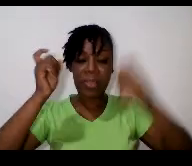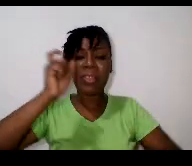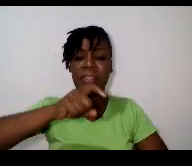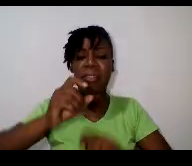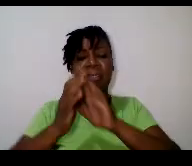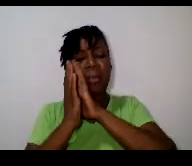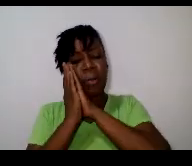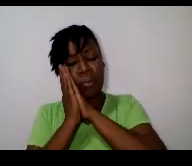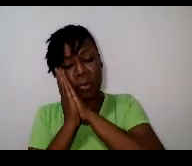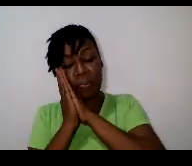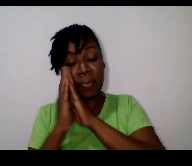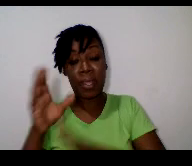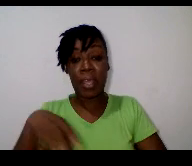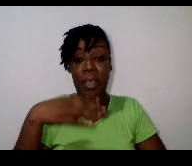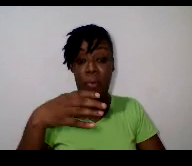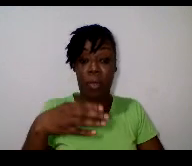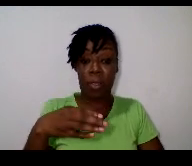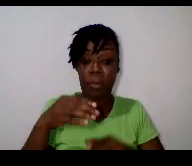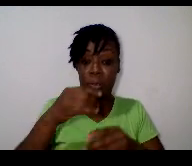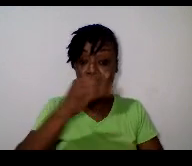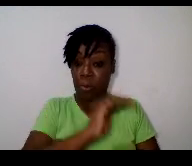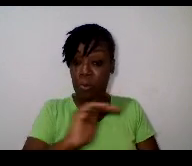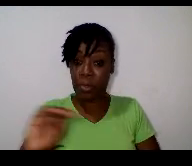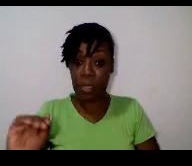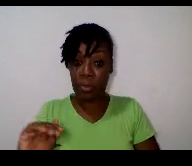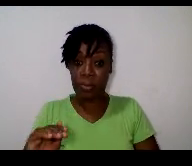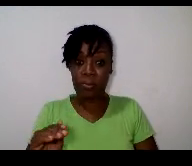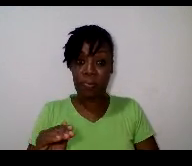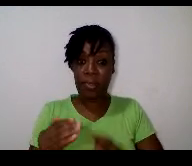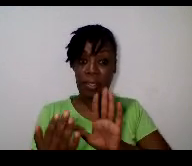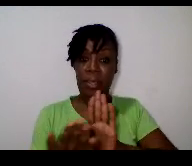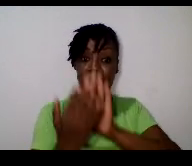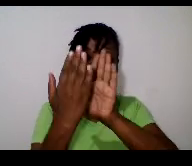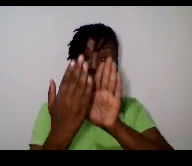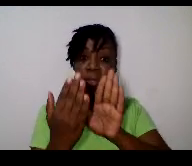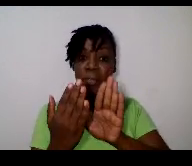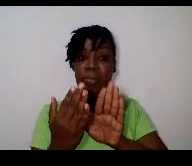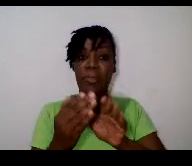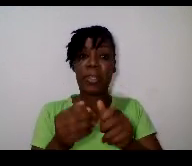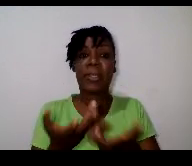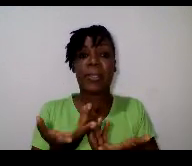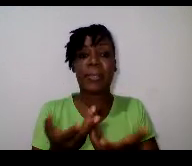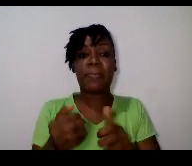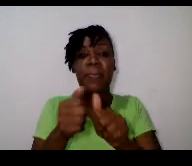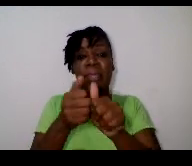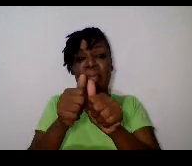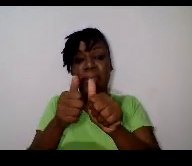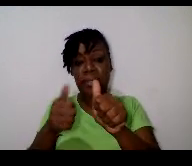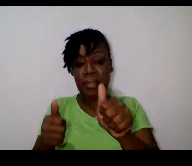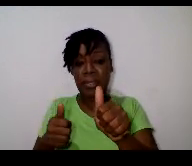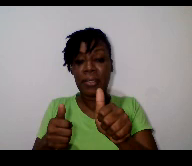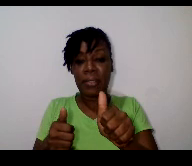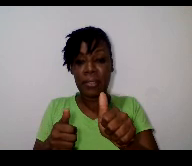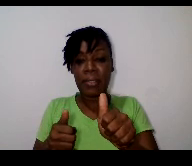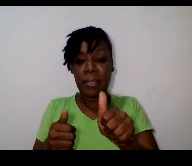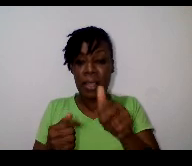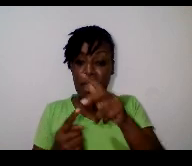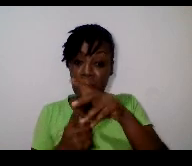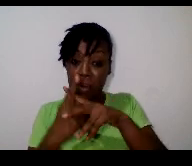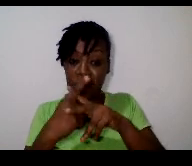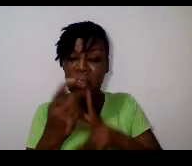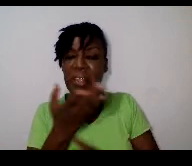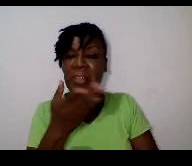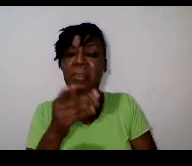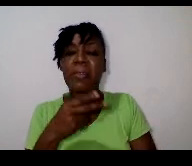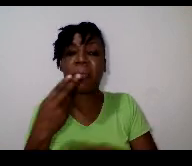niños están expuestos muchísimo a la pantalla, retrasan la aparición de una hormona que se llama melatonina. Y esa hormona lo que les